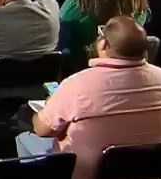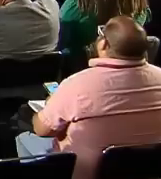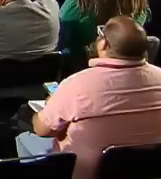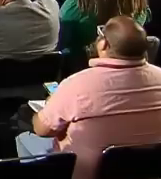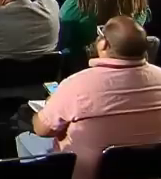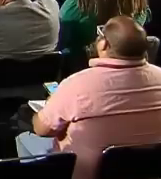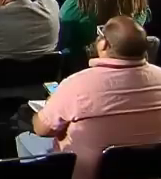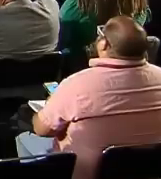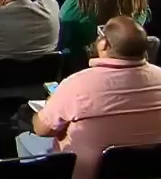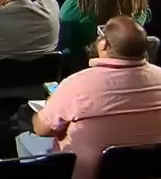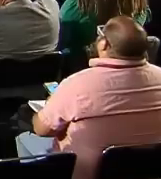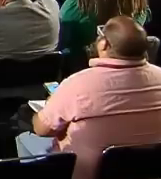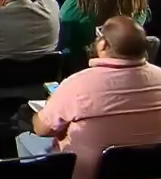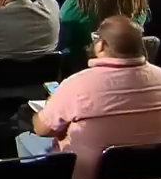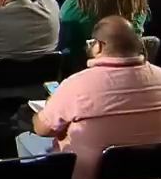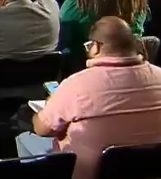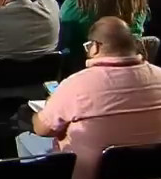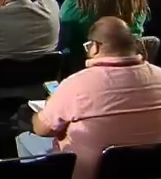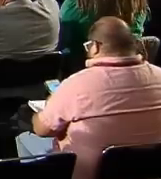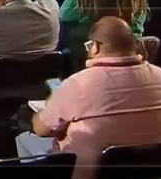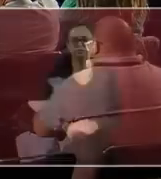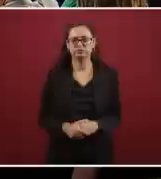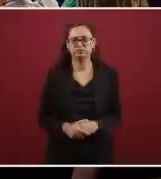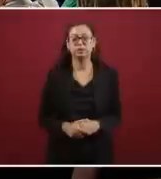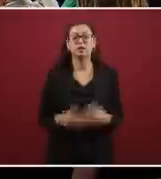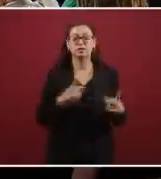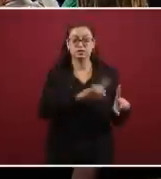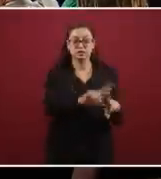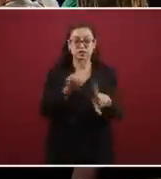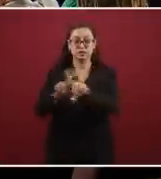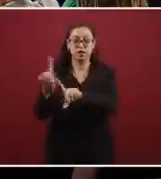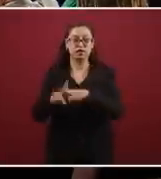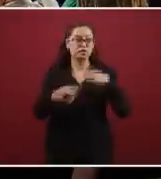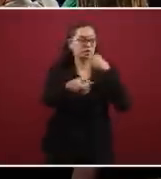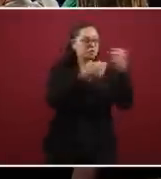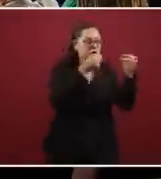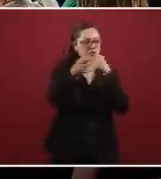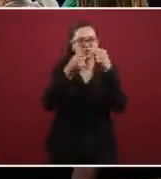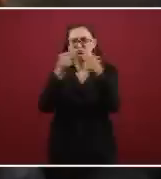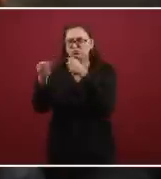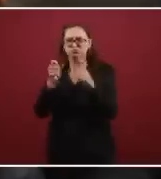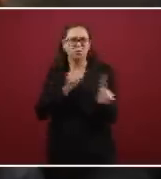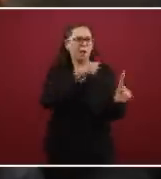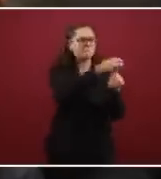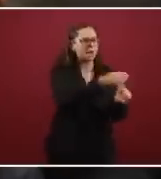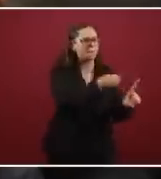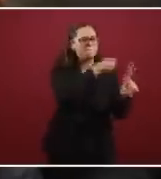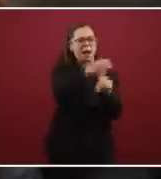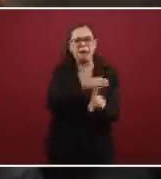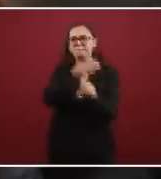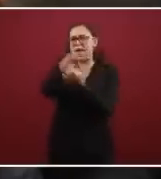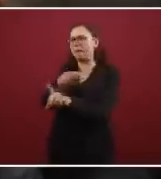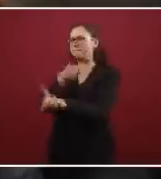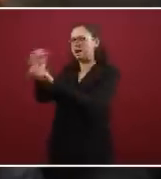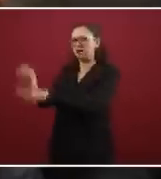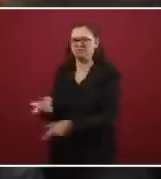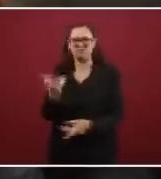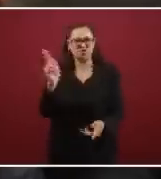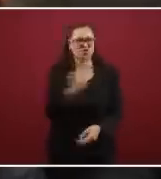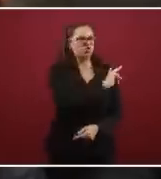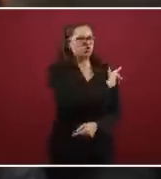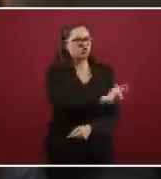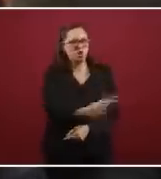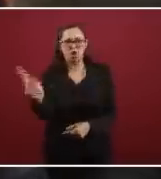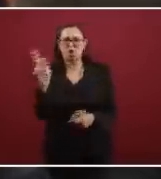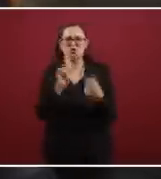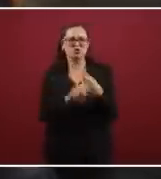Manuel Jiménez Van, lo golpean en plena cobertura en vivo. Ocurrió lo mismo en Multimedios, ocurrió lo mismo en